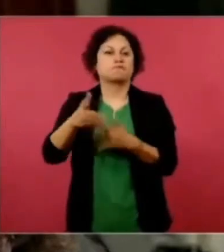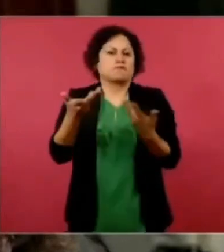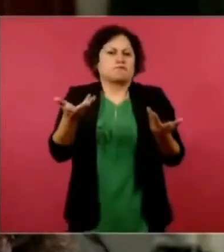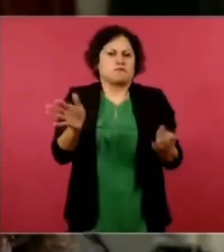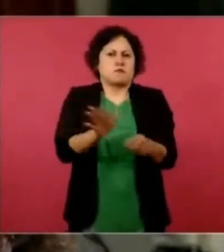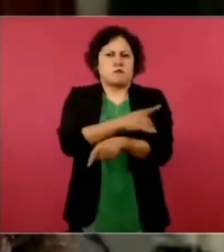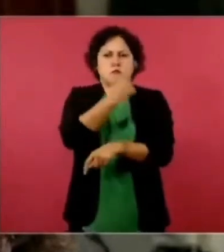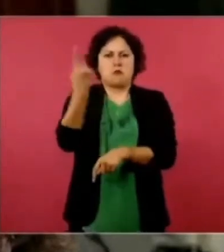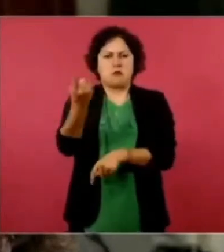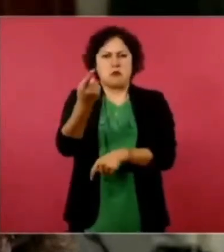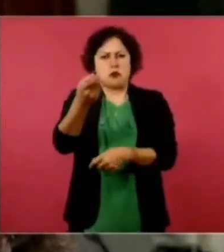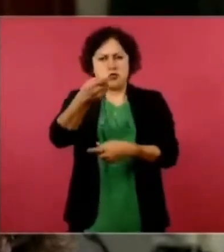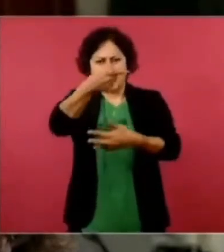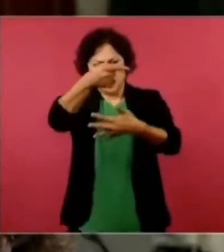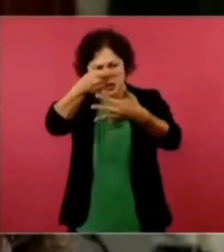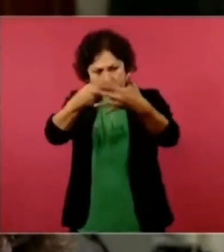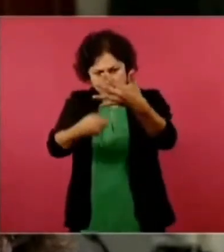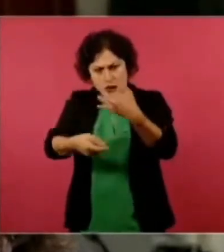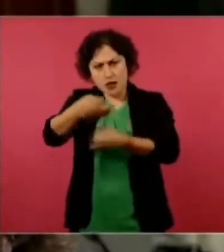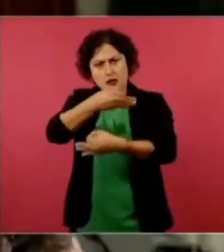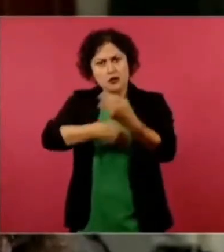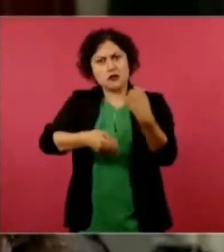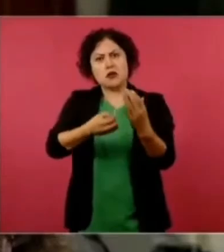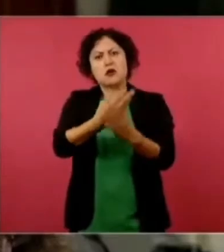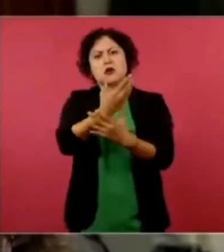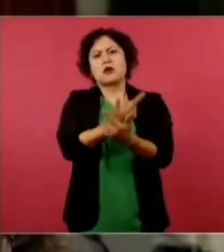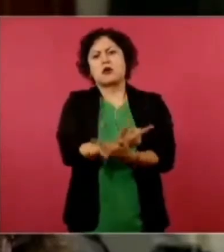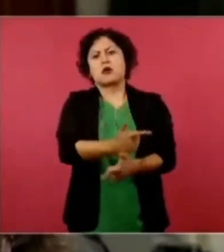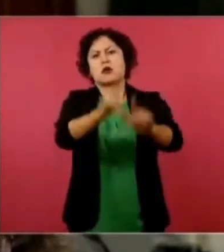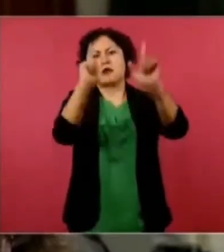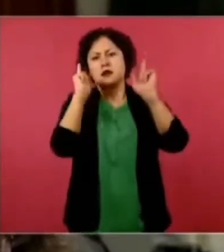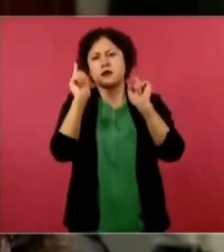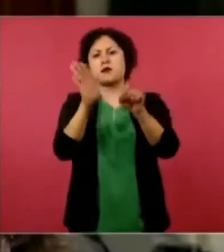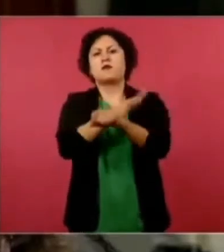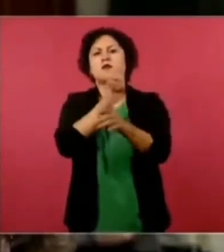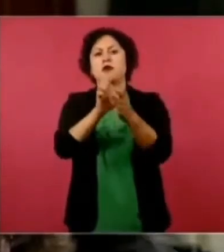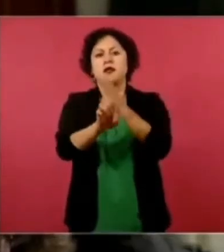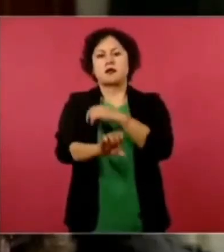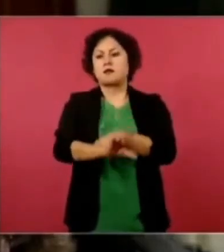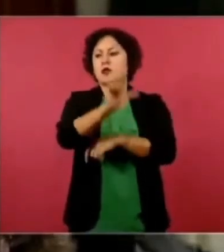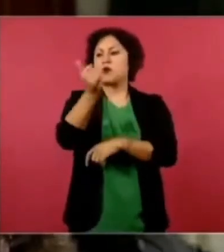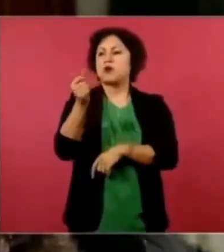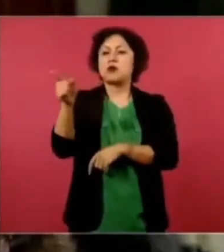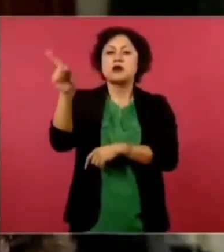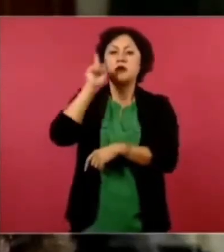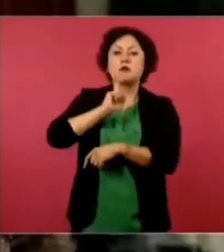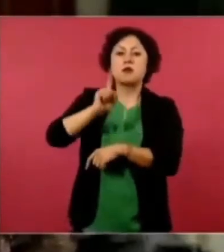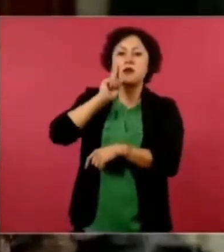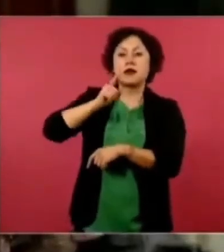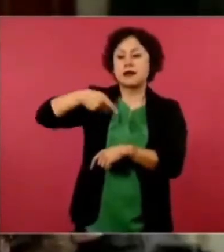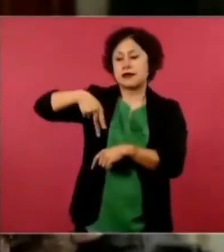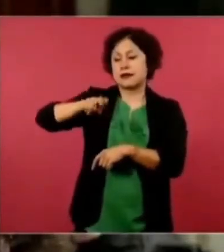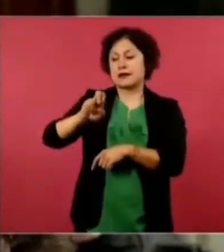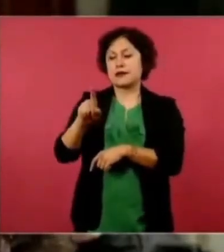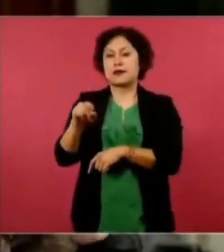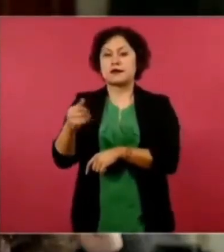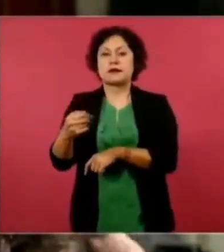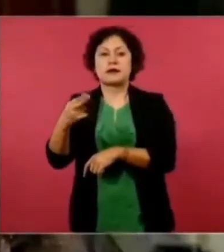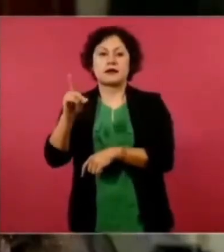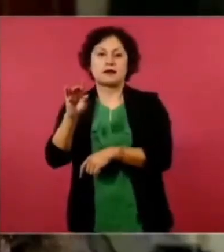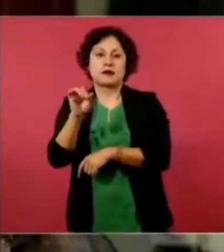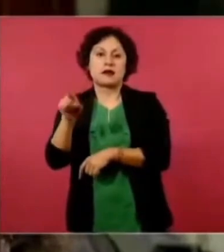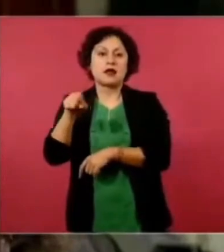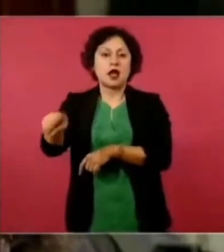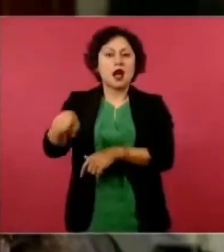libres? Tenemos casos como el de Kenia Hernández, que sigue presa, y tenemos los casos también de